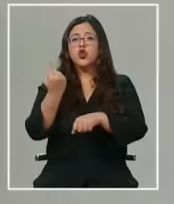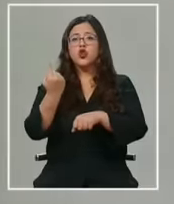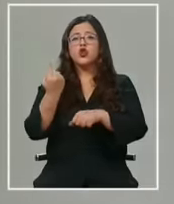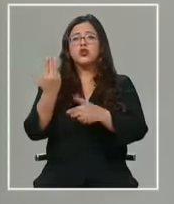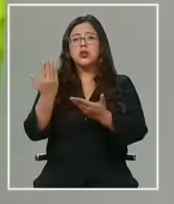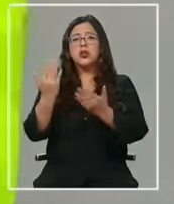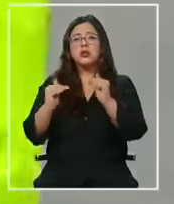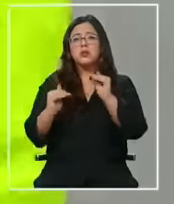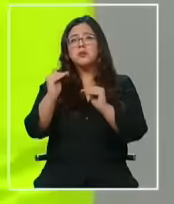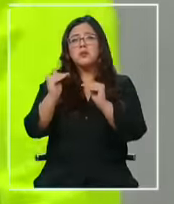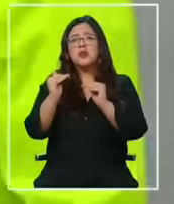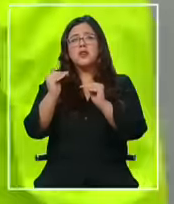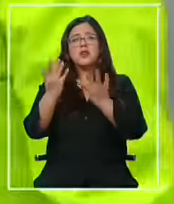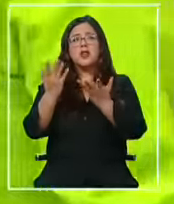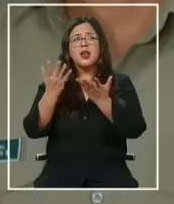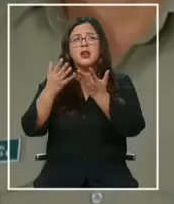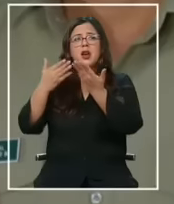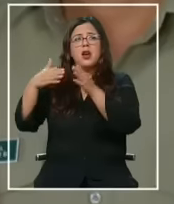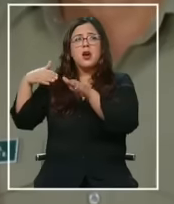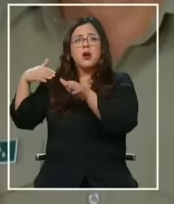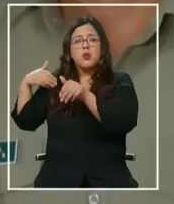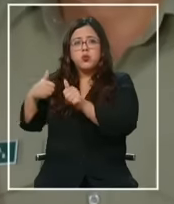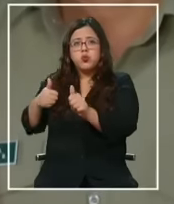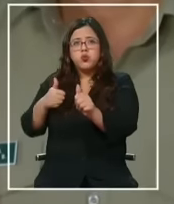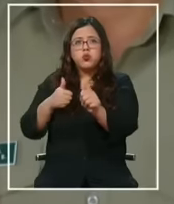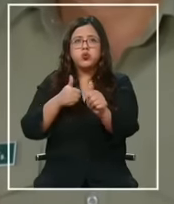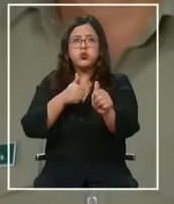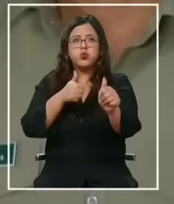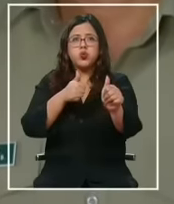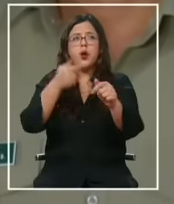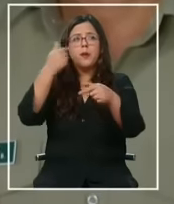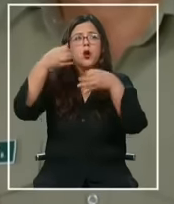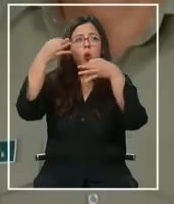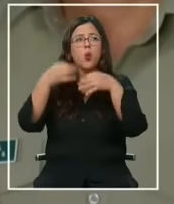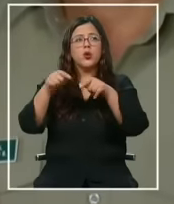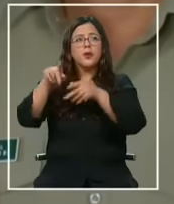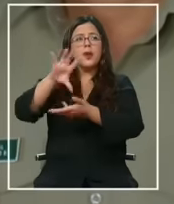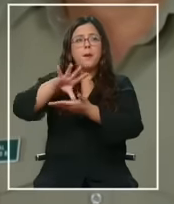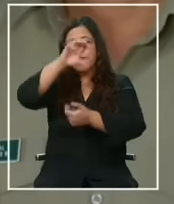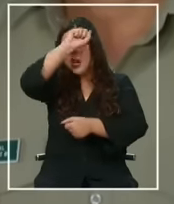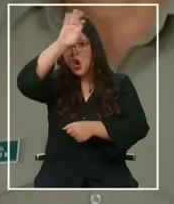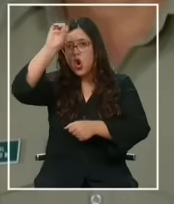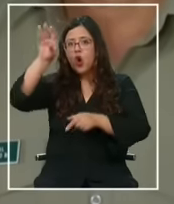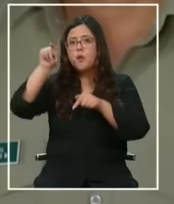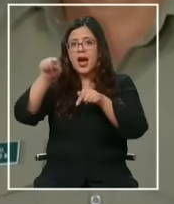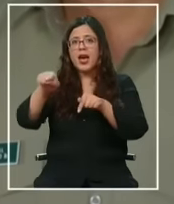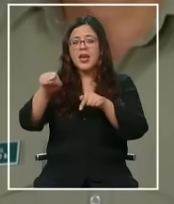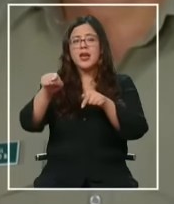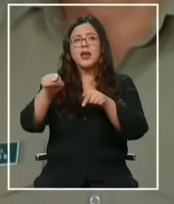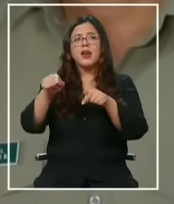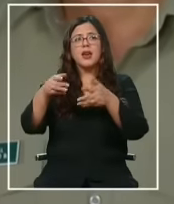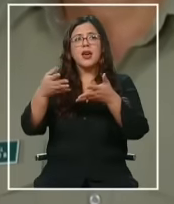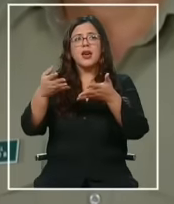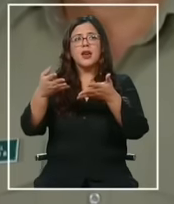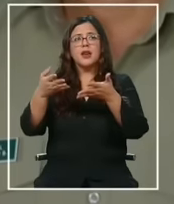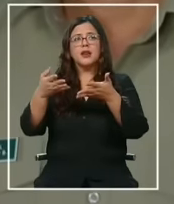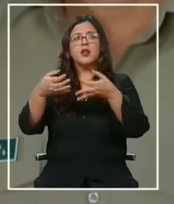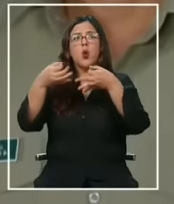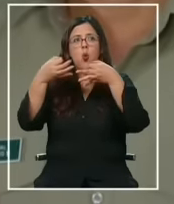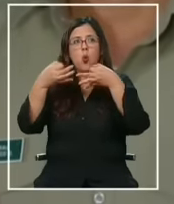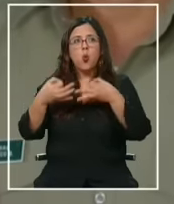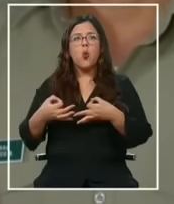atrás, unos días atrás del trayecto, pero afortunadamente ya cuando estaba en Colombia nos pudimos adelantar y pudimos